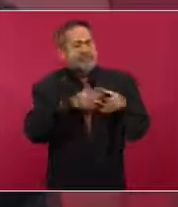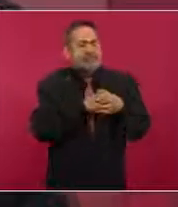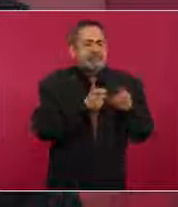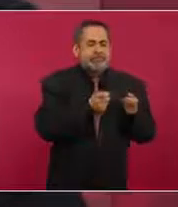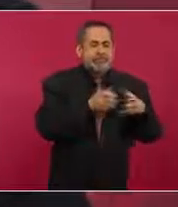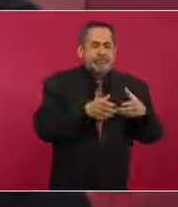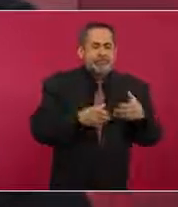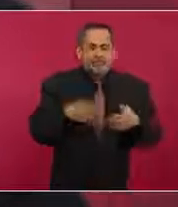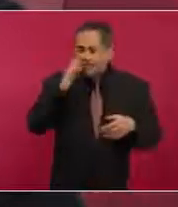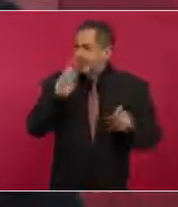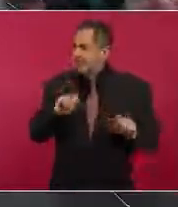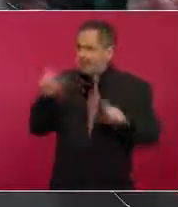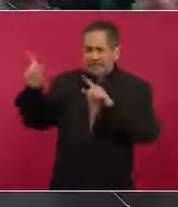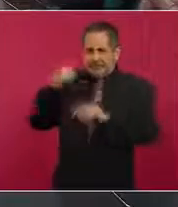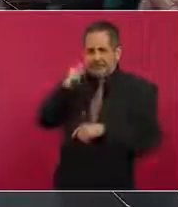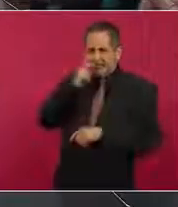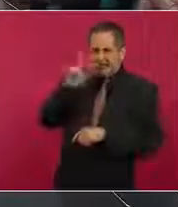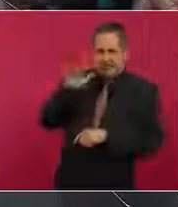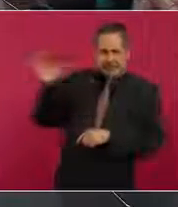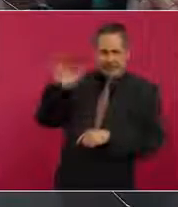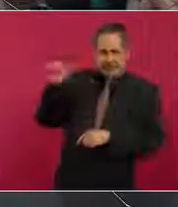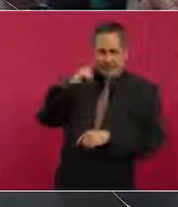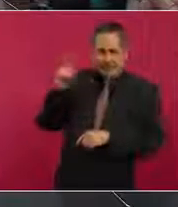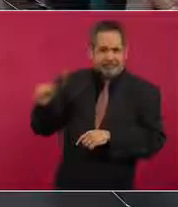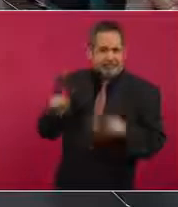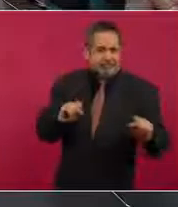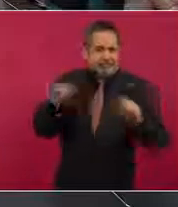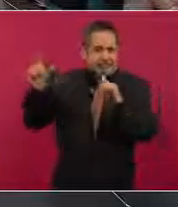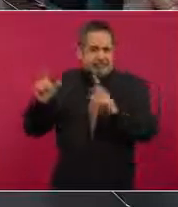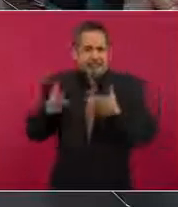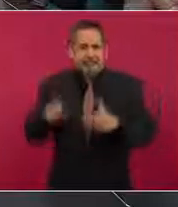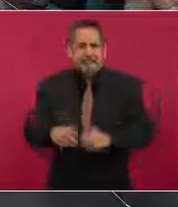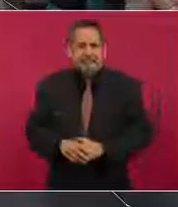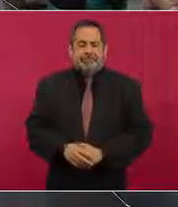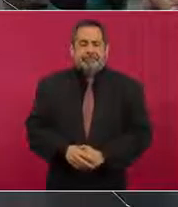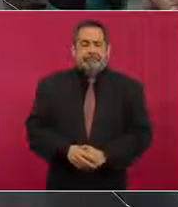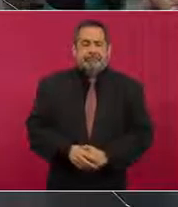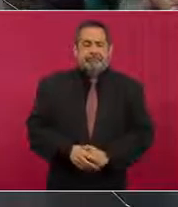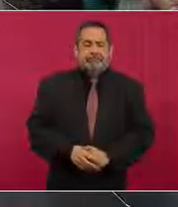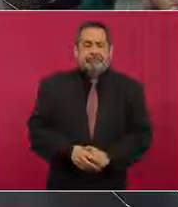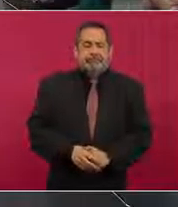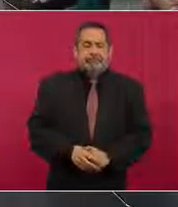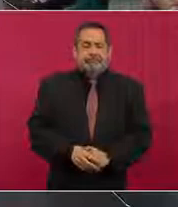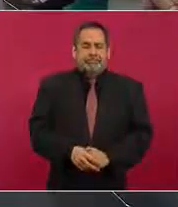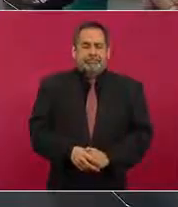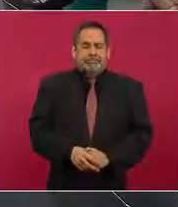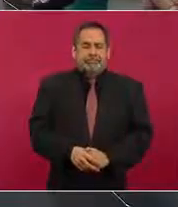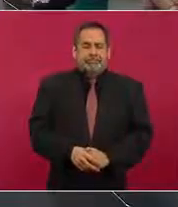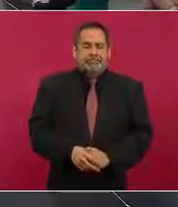¿No lo puedes poner a ver si está en el diccionario?